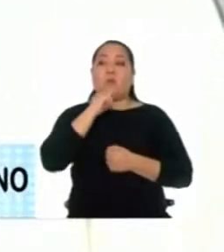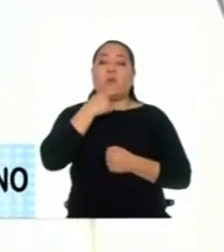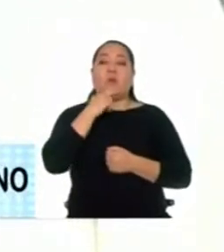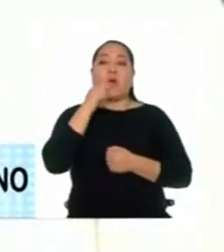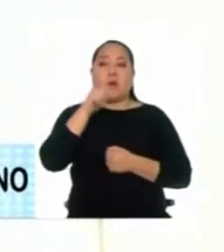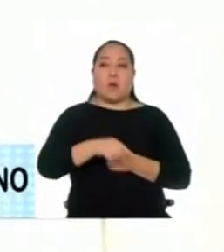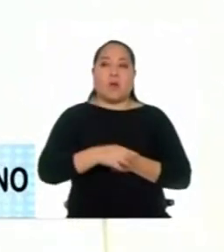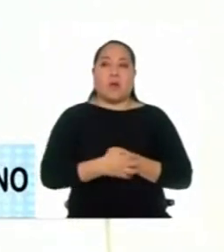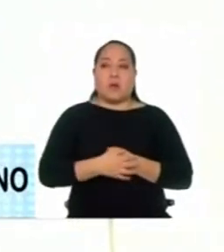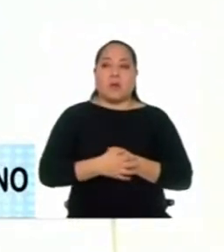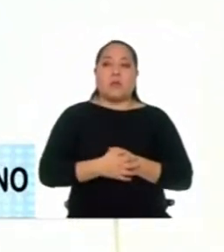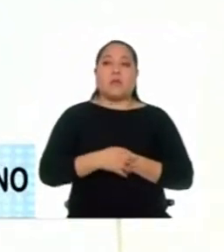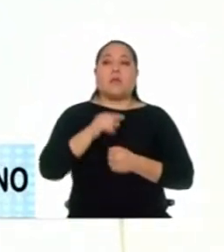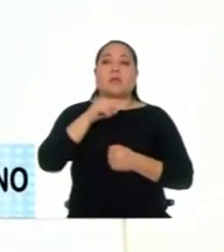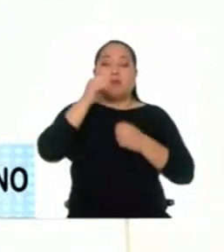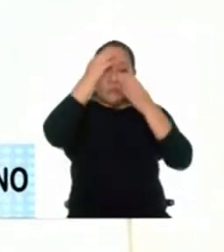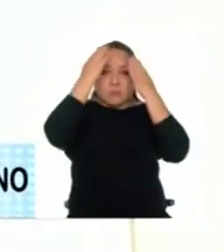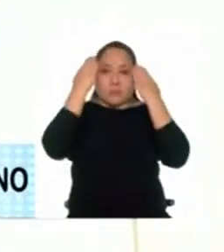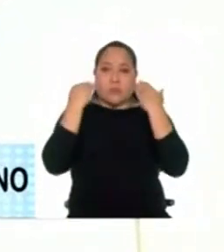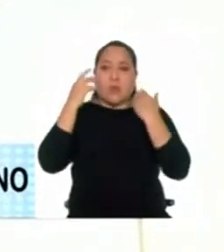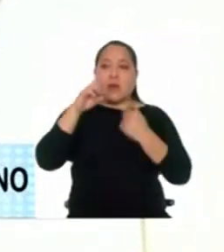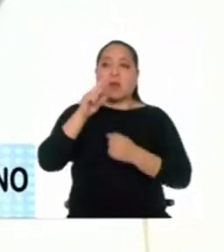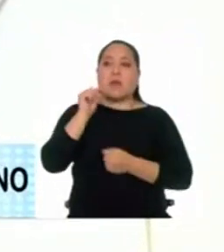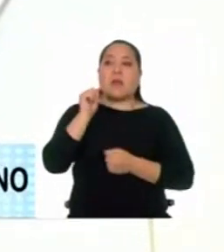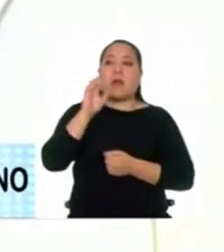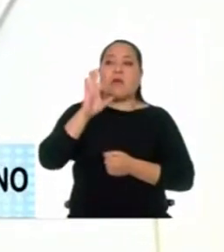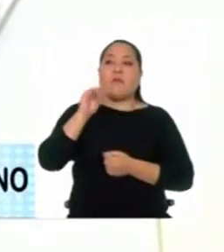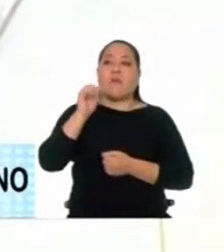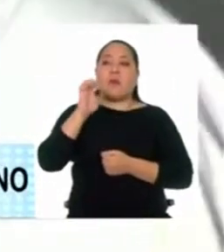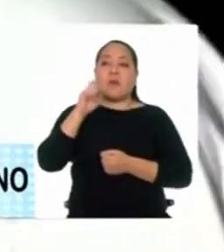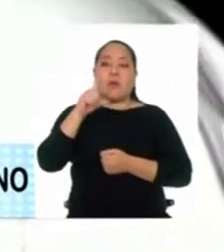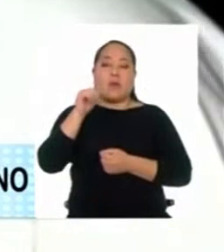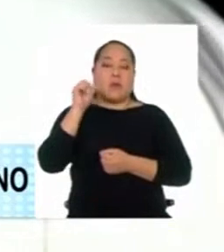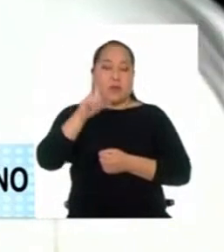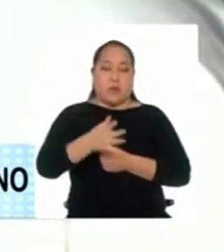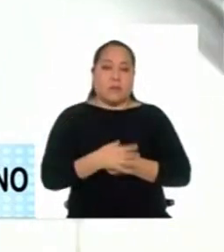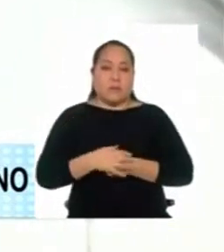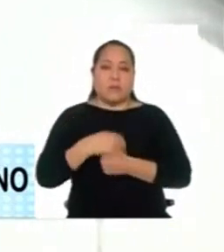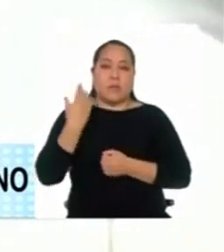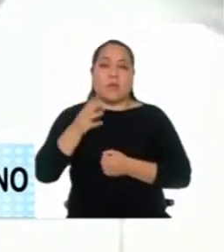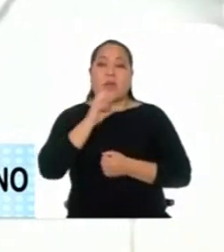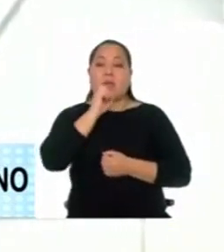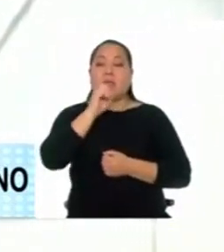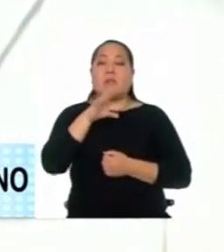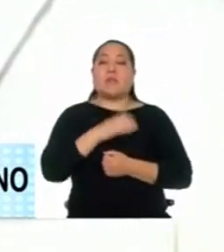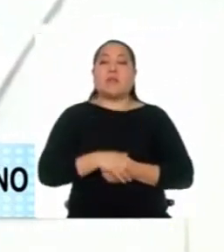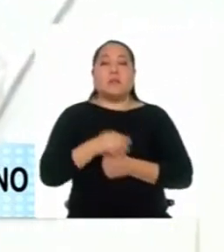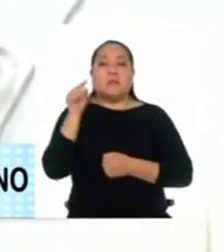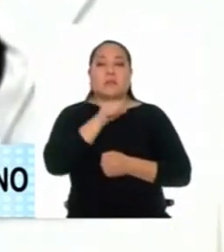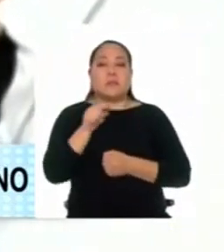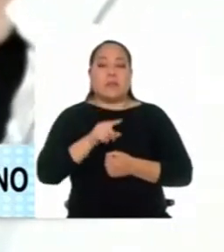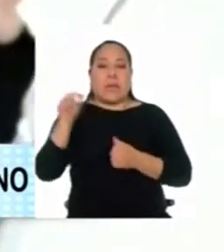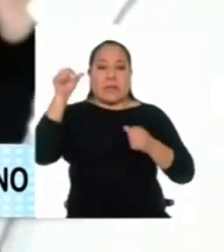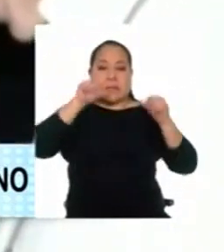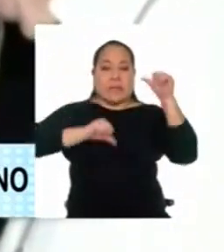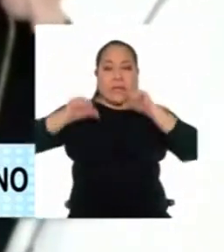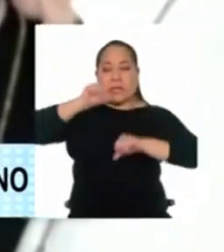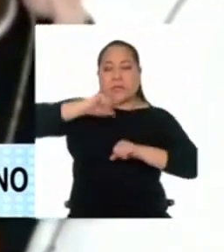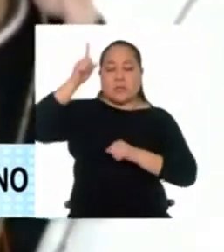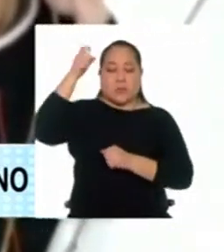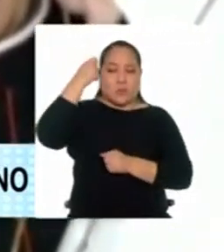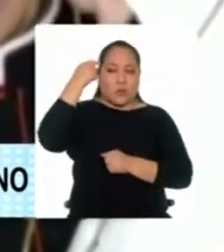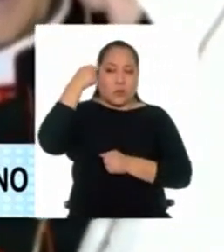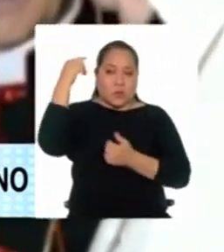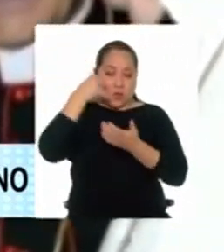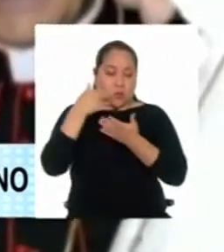y politóloga Rafaela Petrini. Entre su formación destaca que es licenciada de Ciencias Políticas.